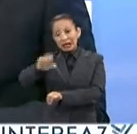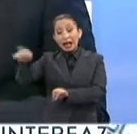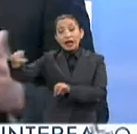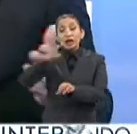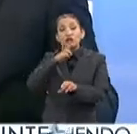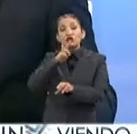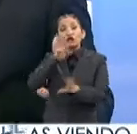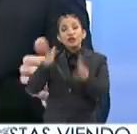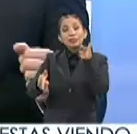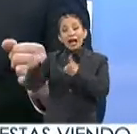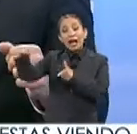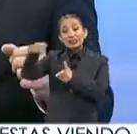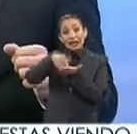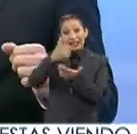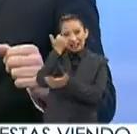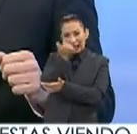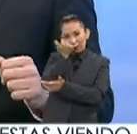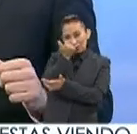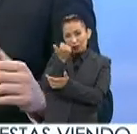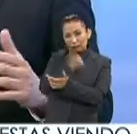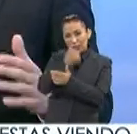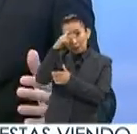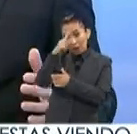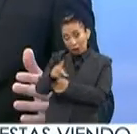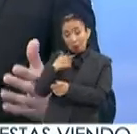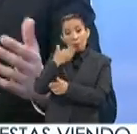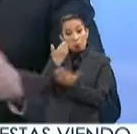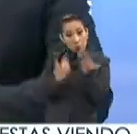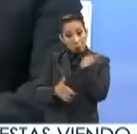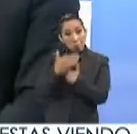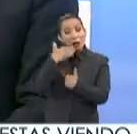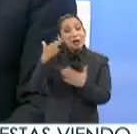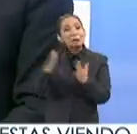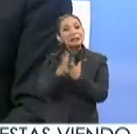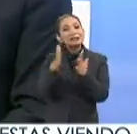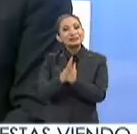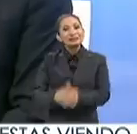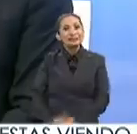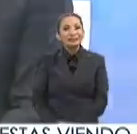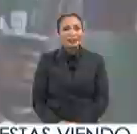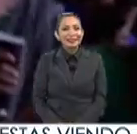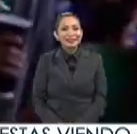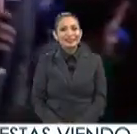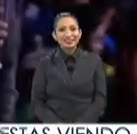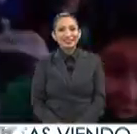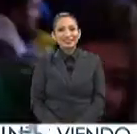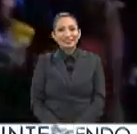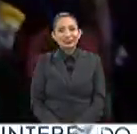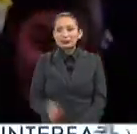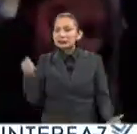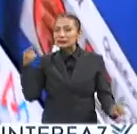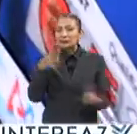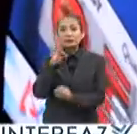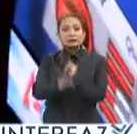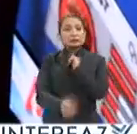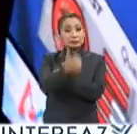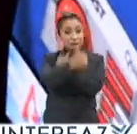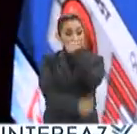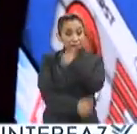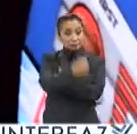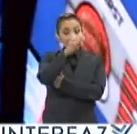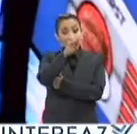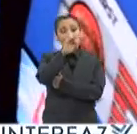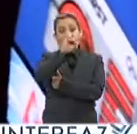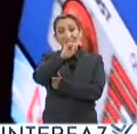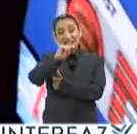Texas, y en el que los estudiantes mexicanos tuvieron una destacadísima participación. El objetivo final del concurso First